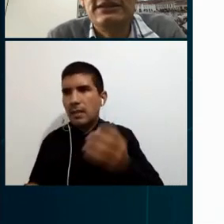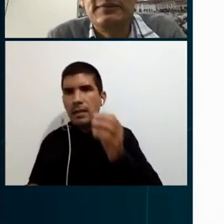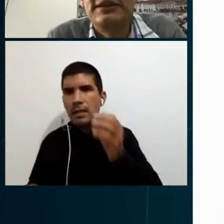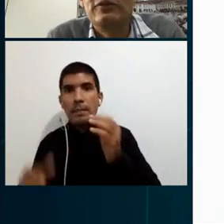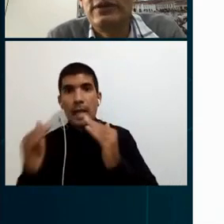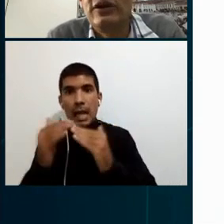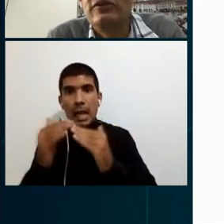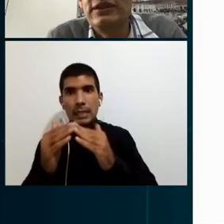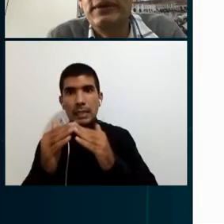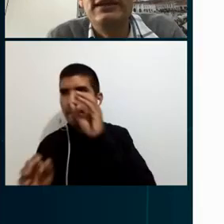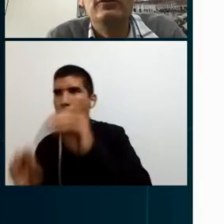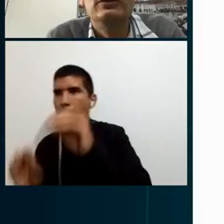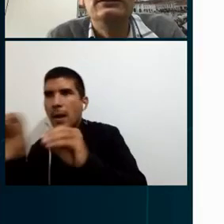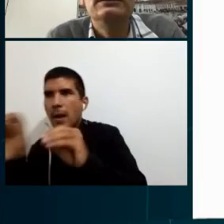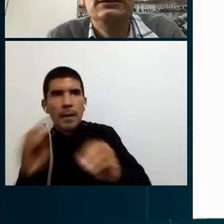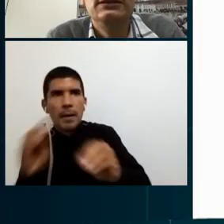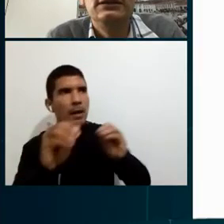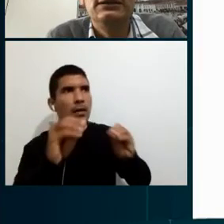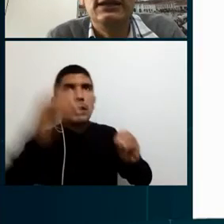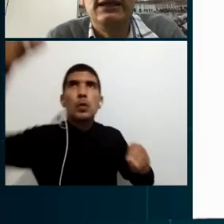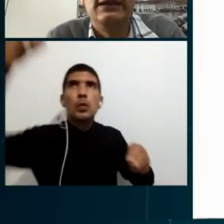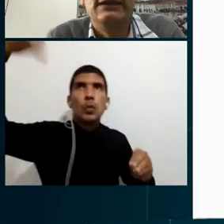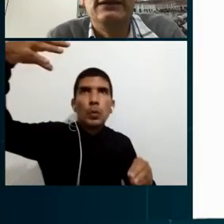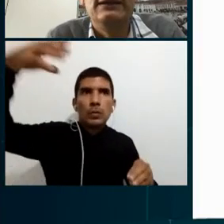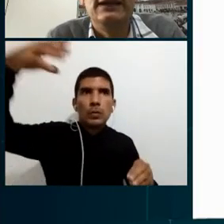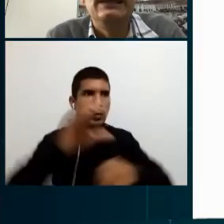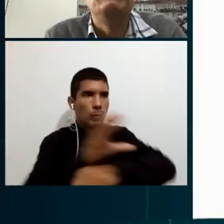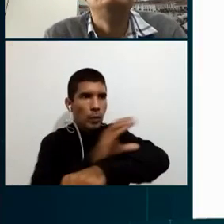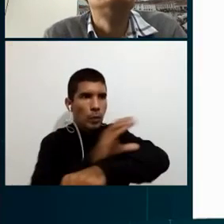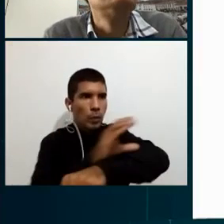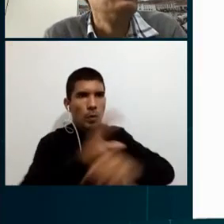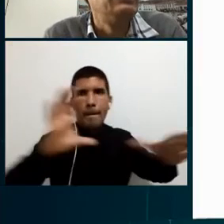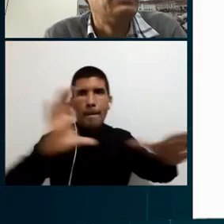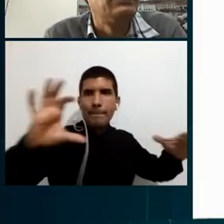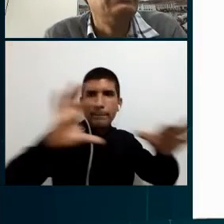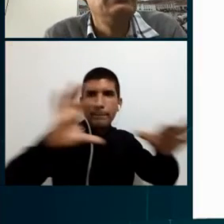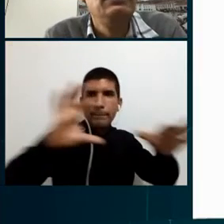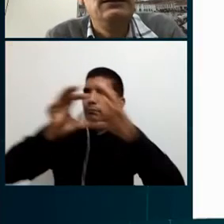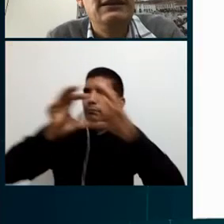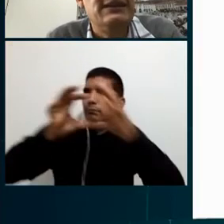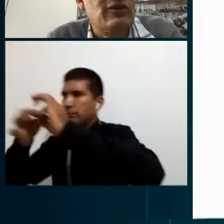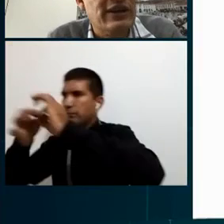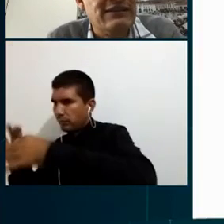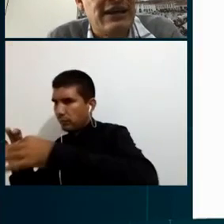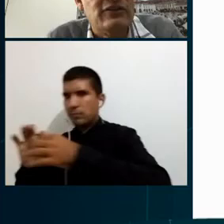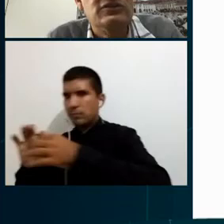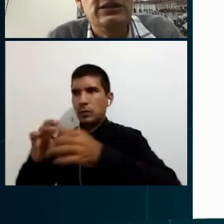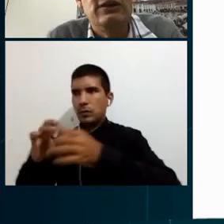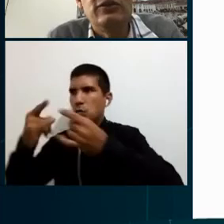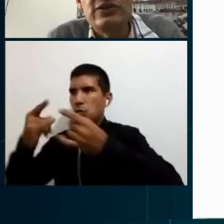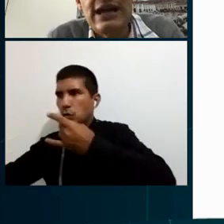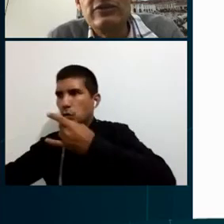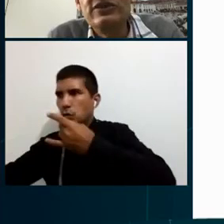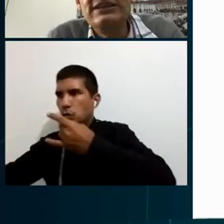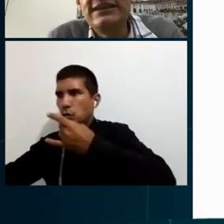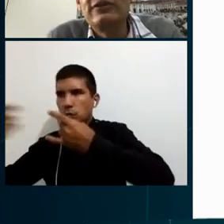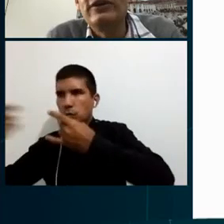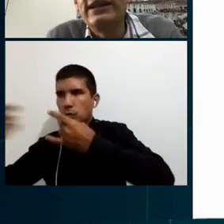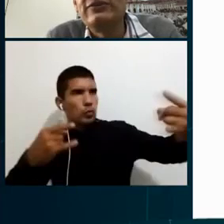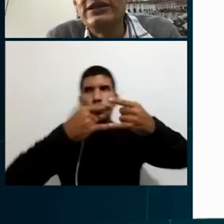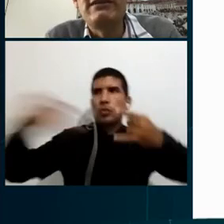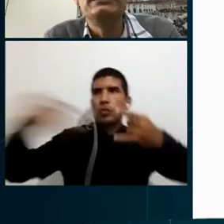las cosas en temas de alumbrados, de medidores, de elementos sobre la red, interconectarlos. Y cuando ya